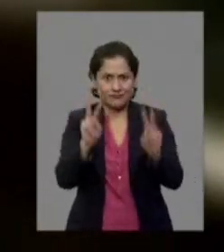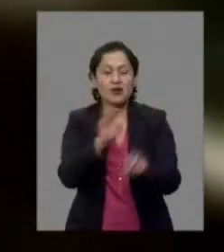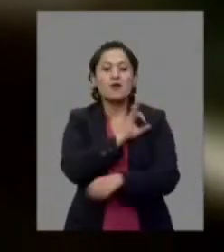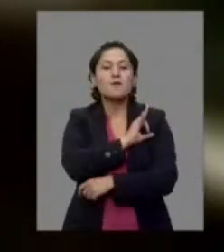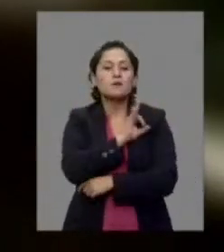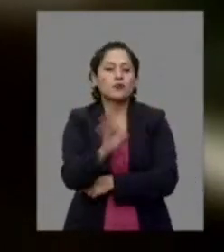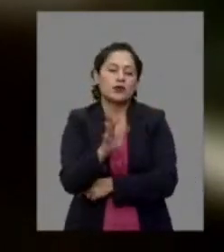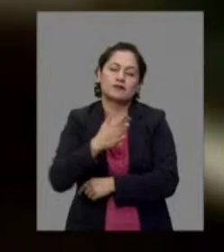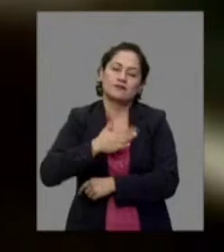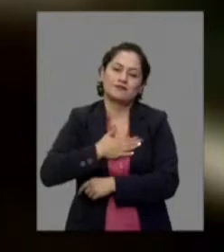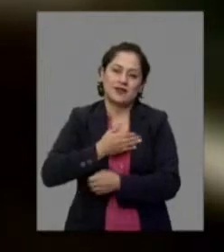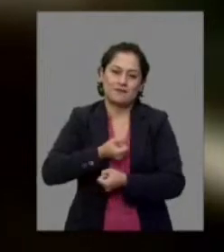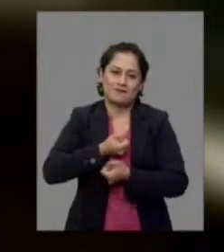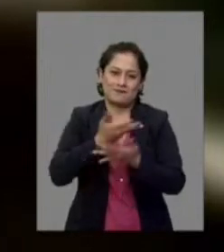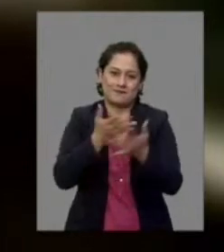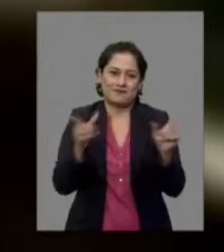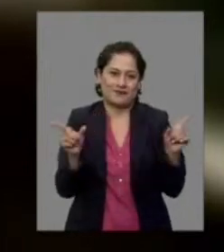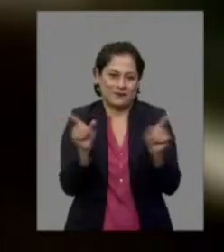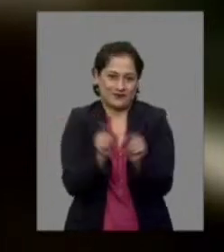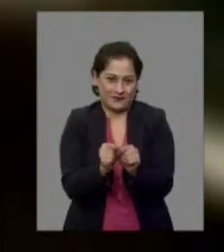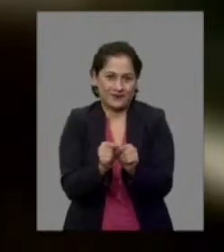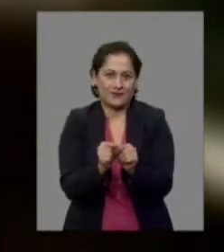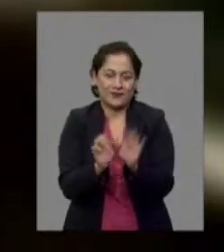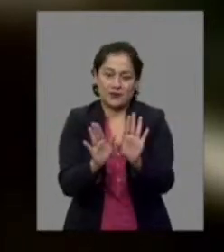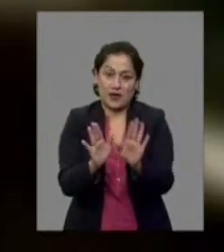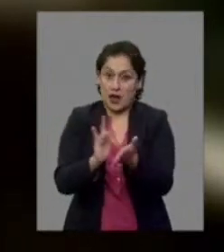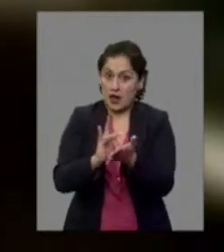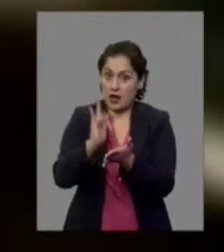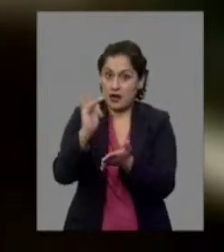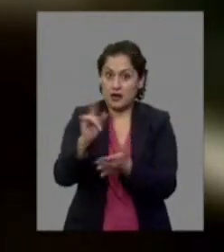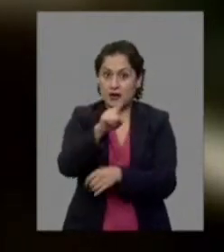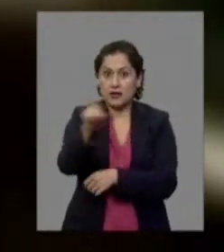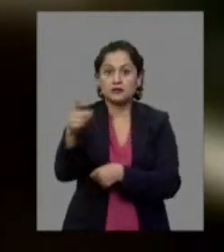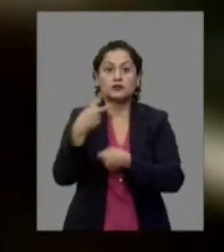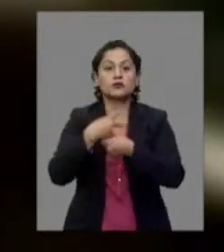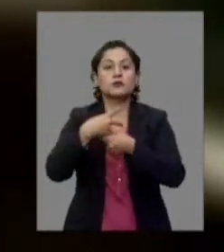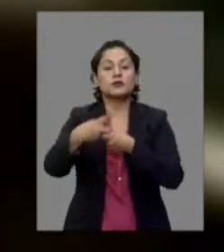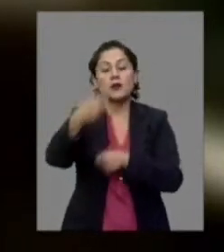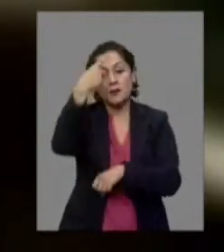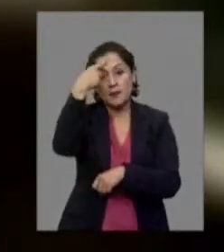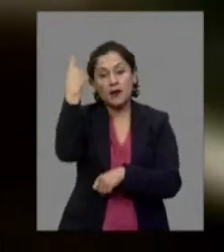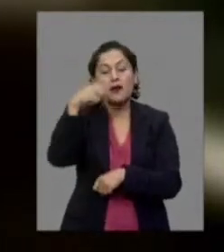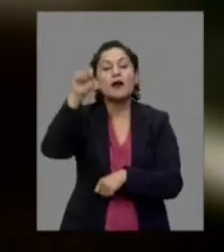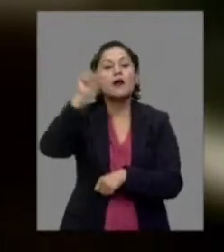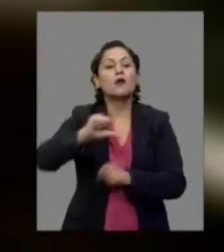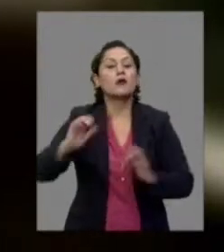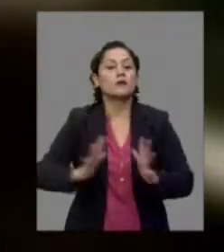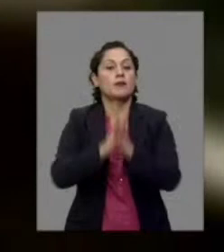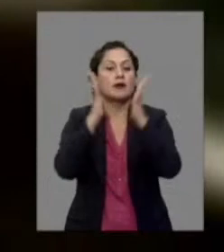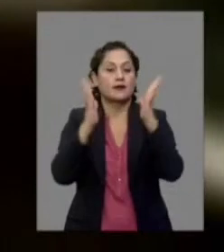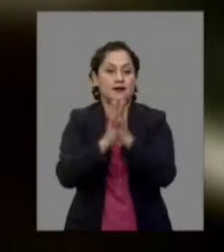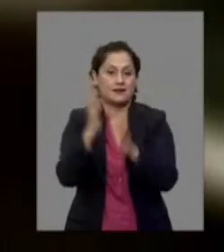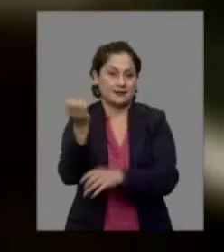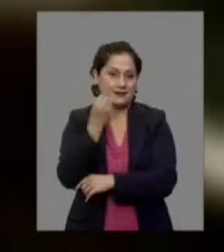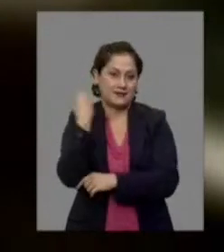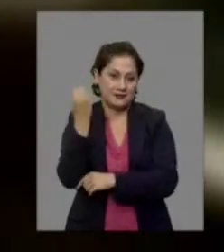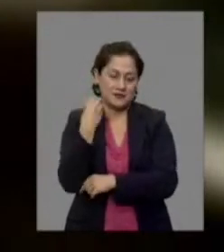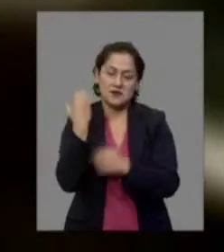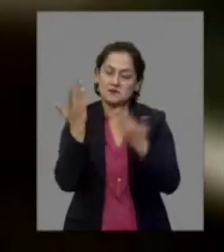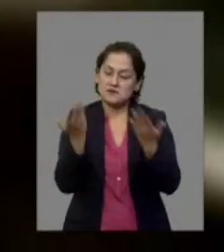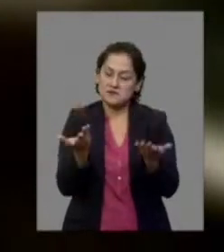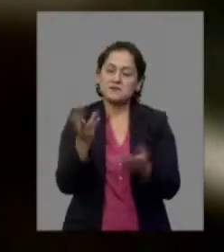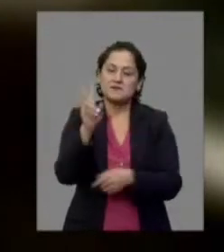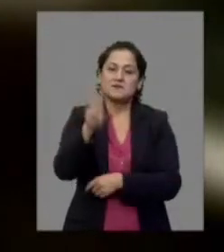agradezco también muy atentamente la invitación para participar en este evento y reitero